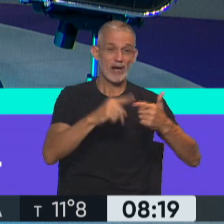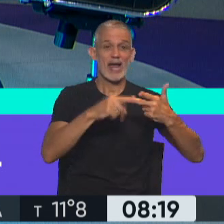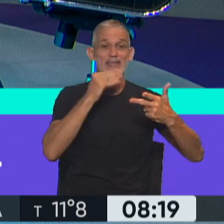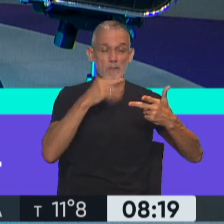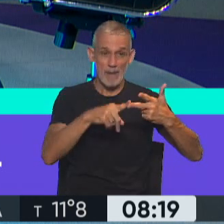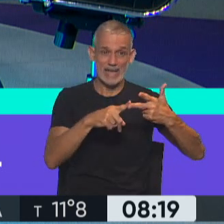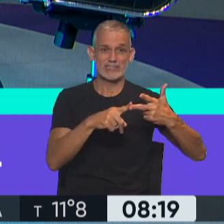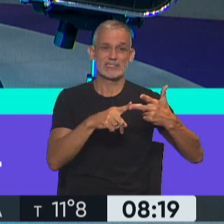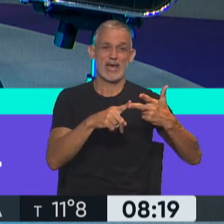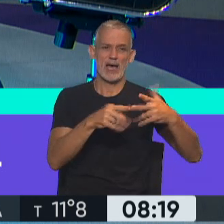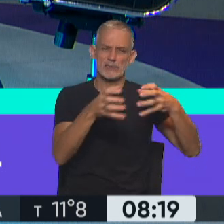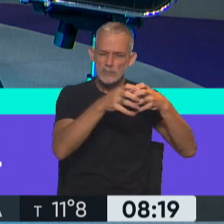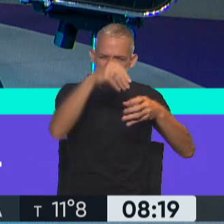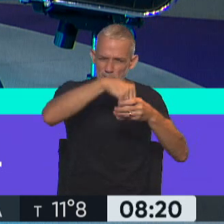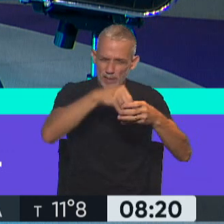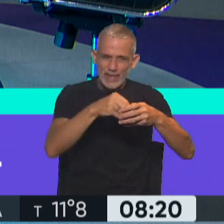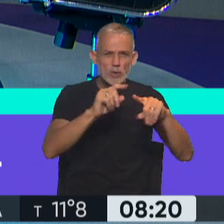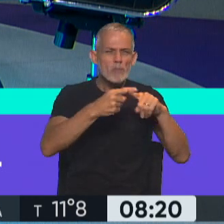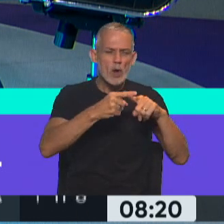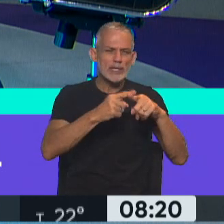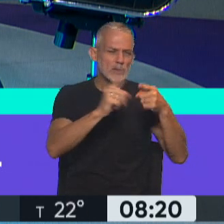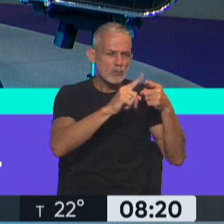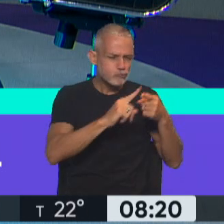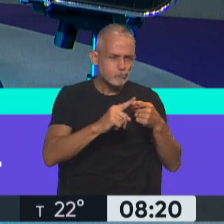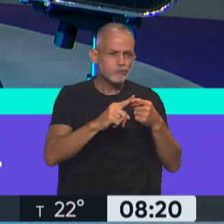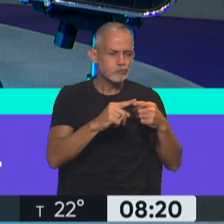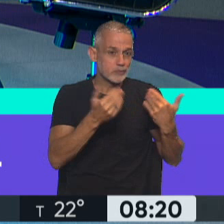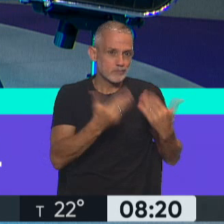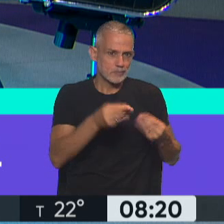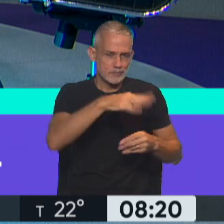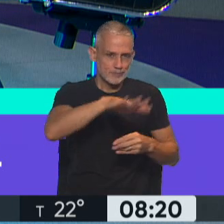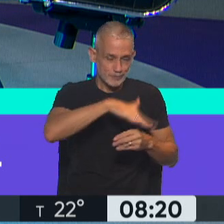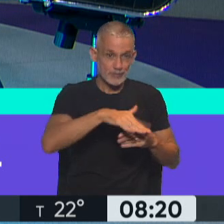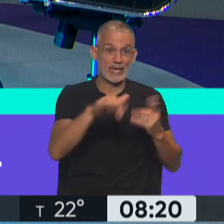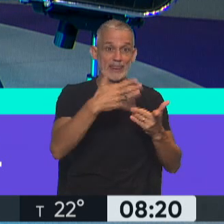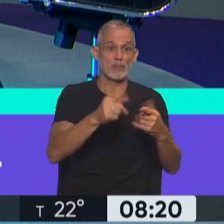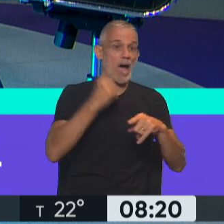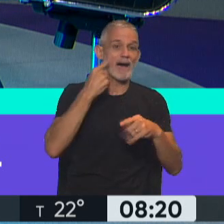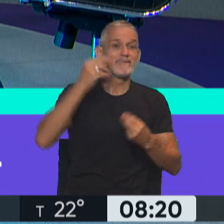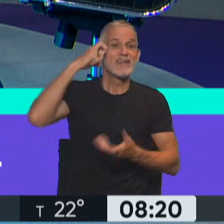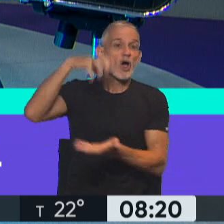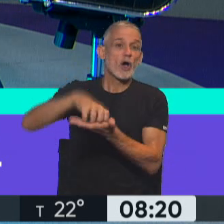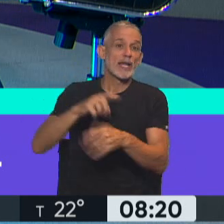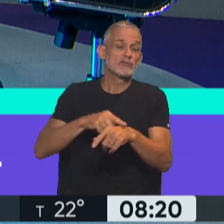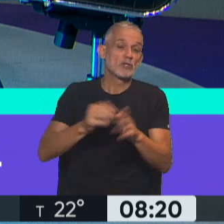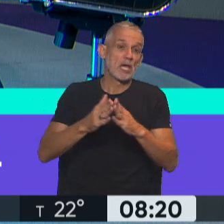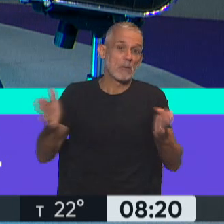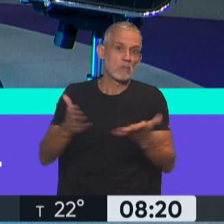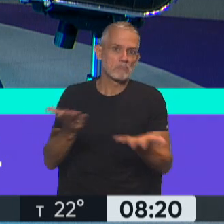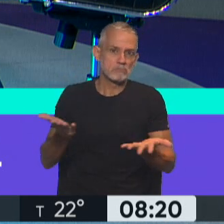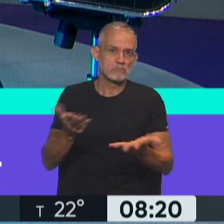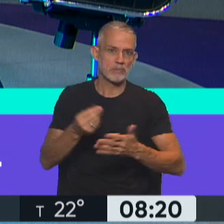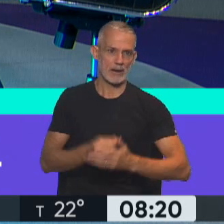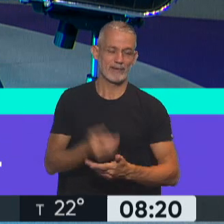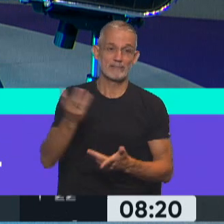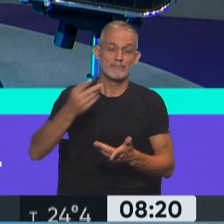Massa, digamos, desde el punto de vista político tener el respaldo, y después seguir los tiempos del Congreso y tratar de,